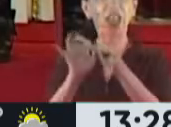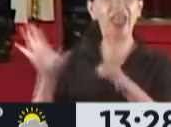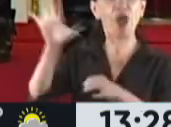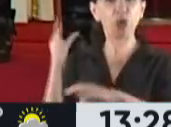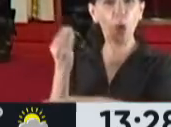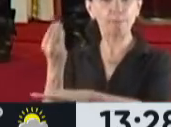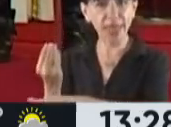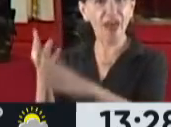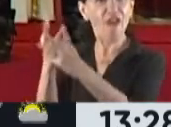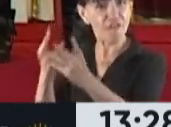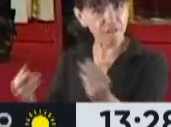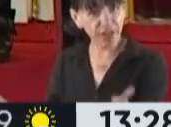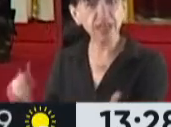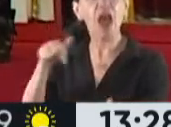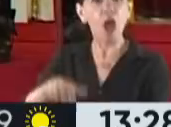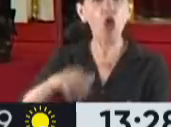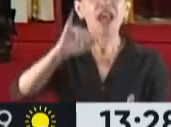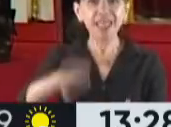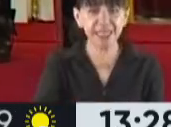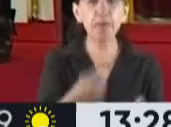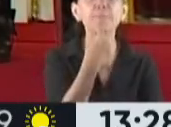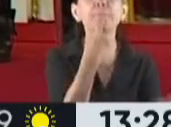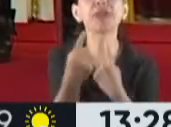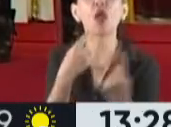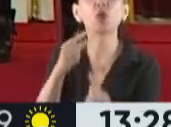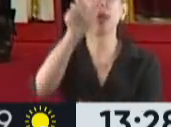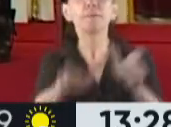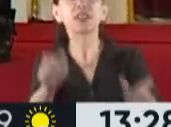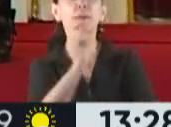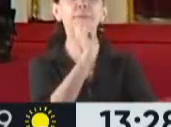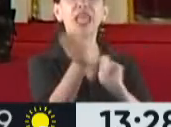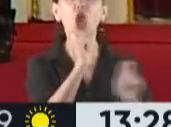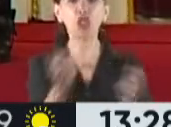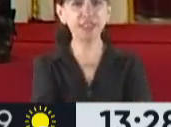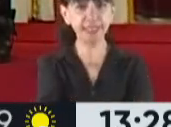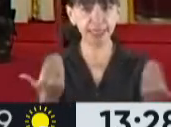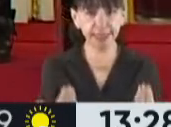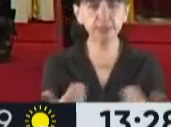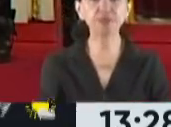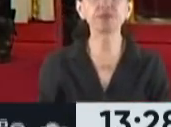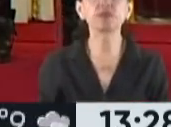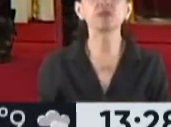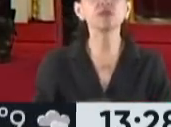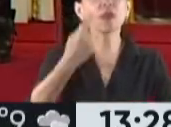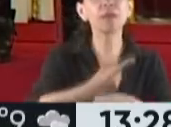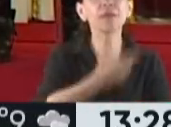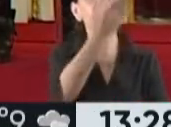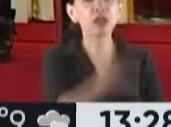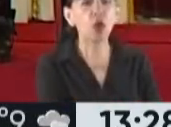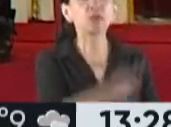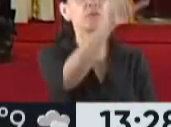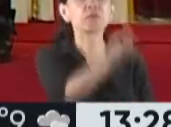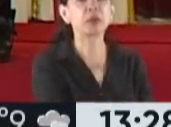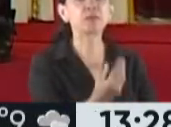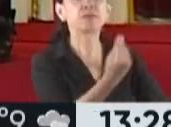paso entonces, sí, a las preguntas previstas para esta instancia. En primer lugar, lo hará el